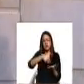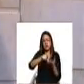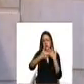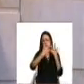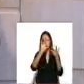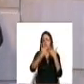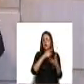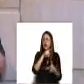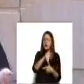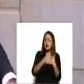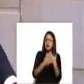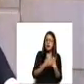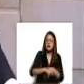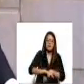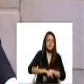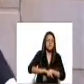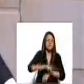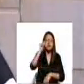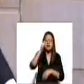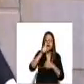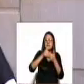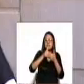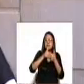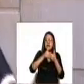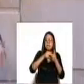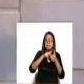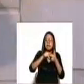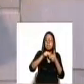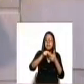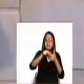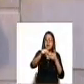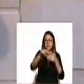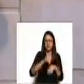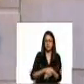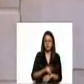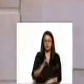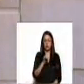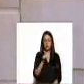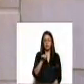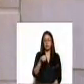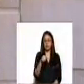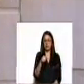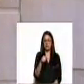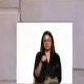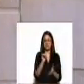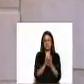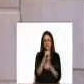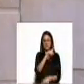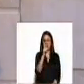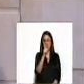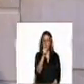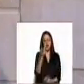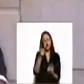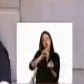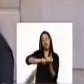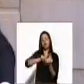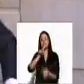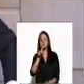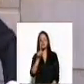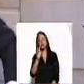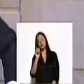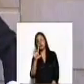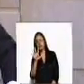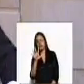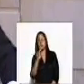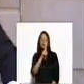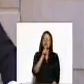sistema, lo que produce un robo continuado. Porque si la UPC es de 100 y logran volverla a 105 o 110,